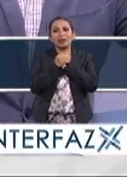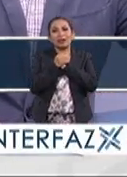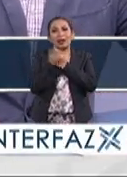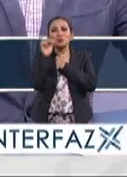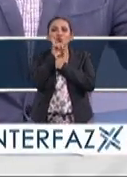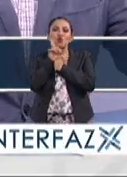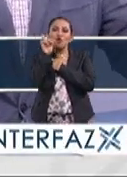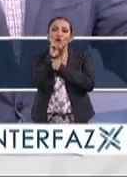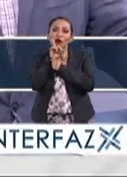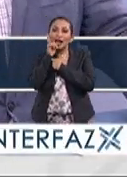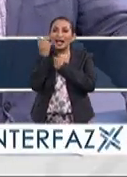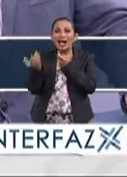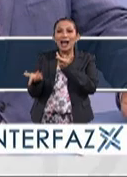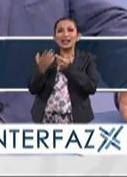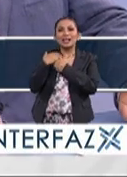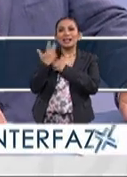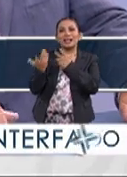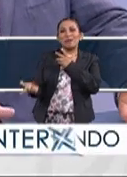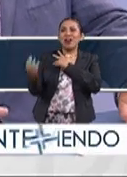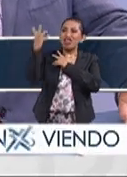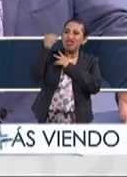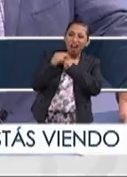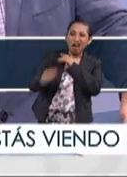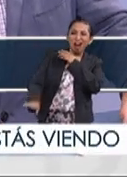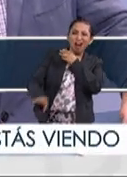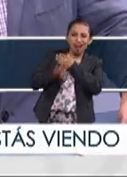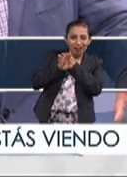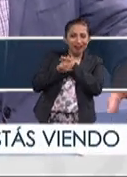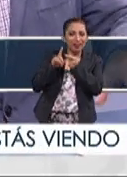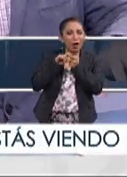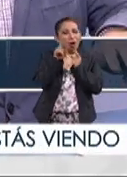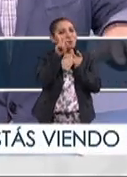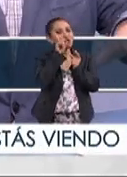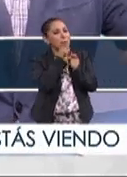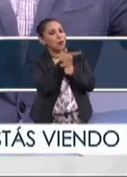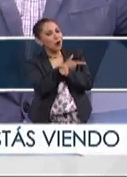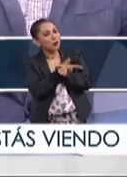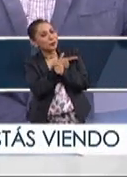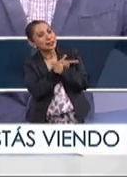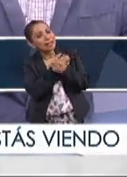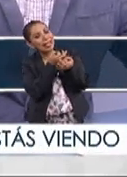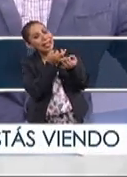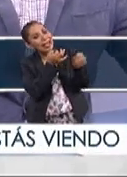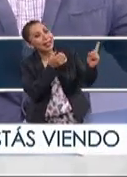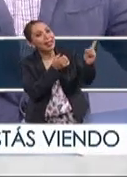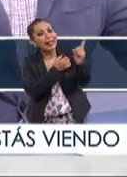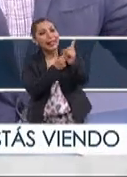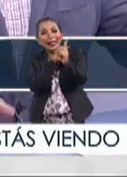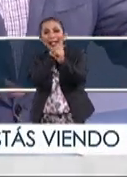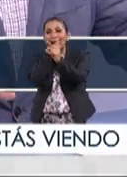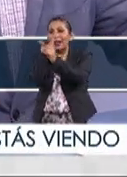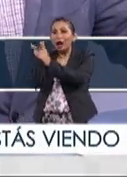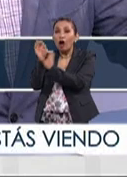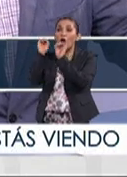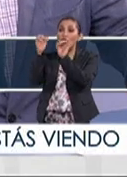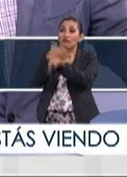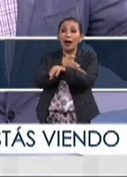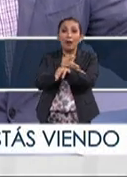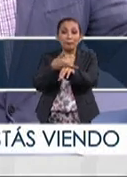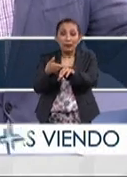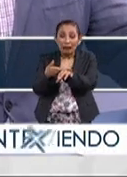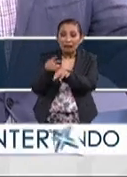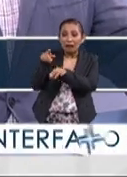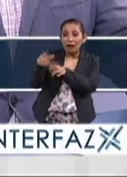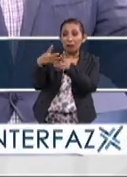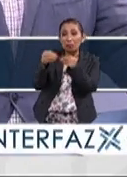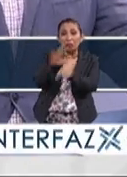la chica que te ha dado calabazas o la chica que te gusta y cada vez pasar por la calle o un familiar de pronto